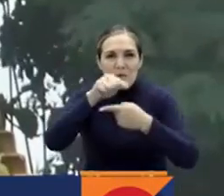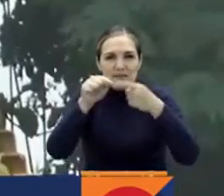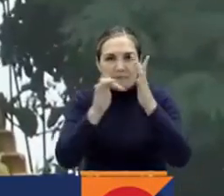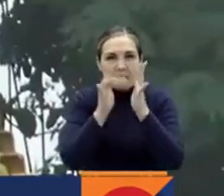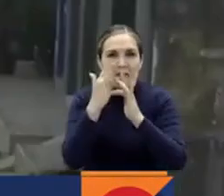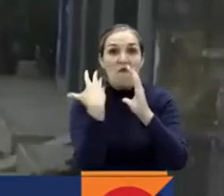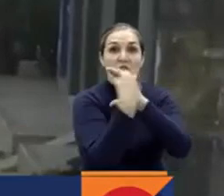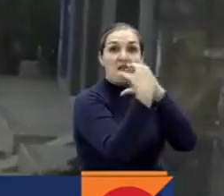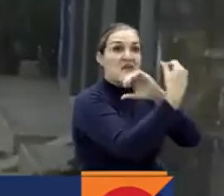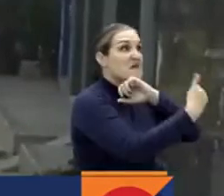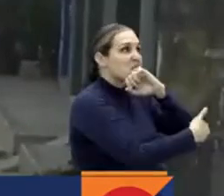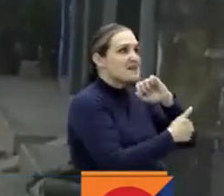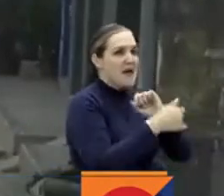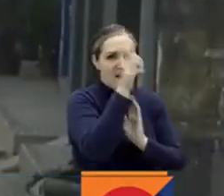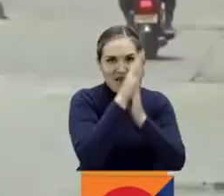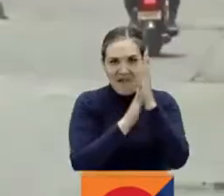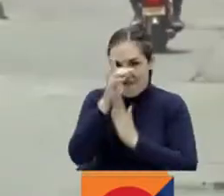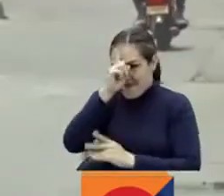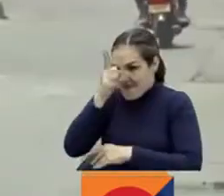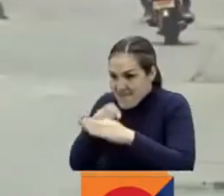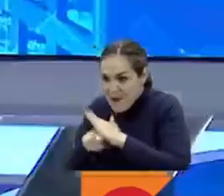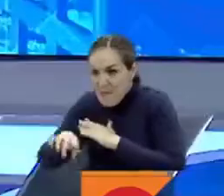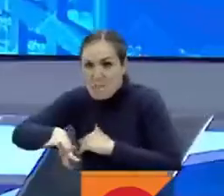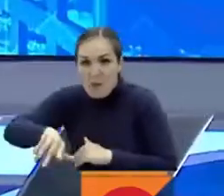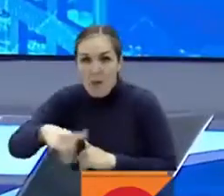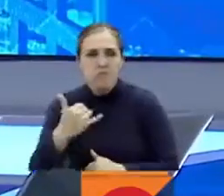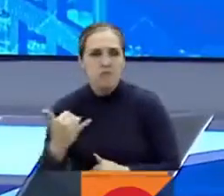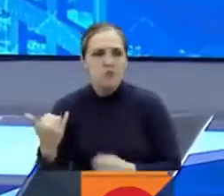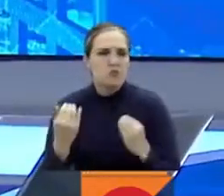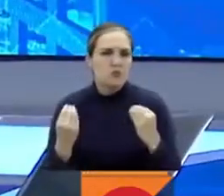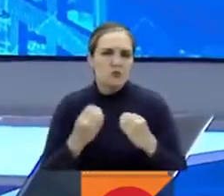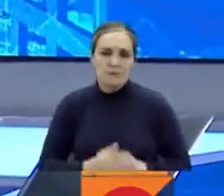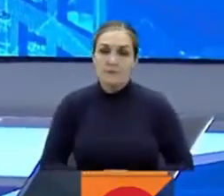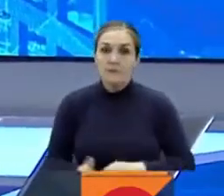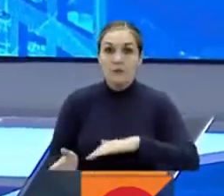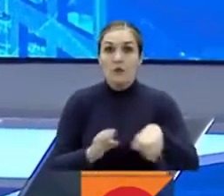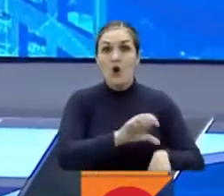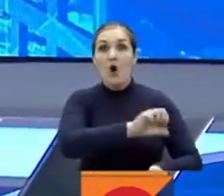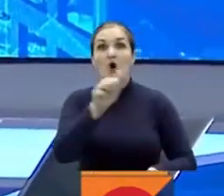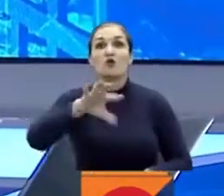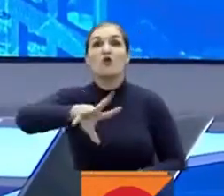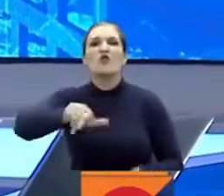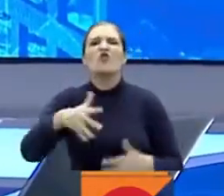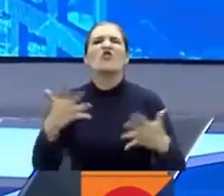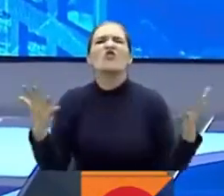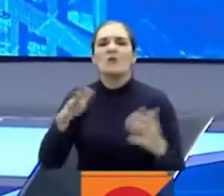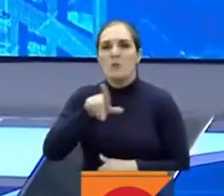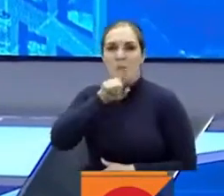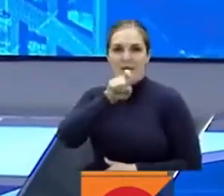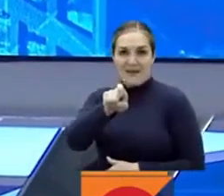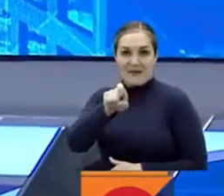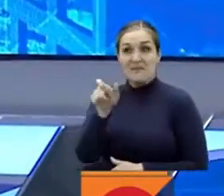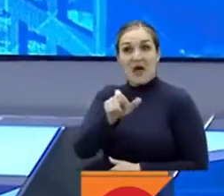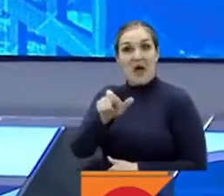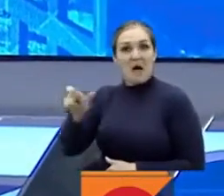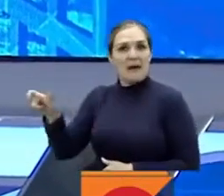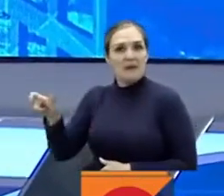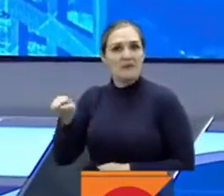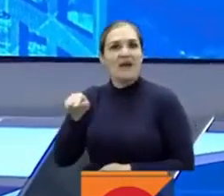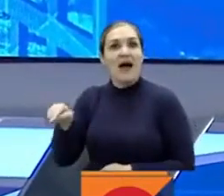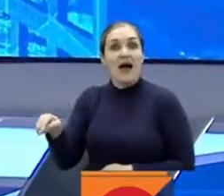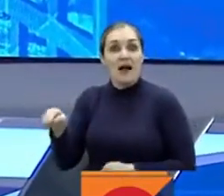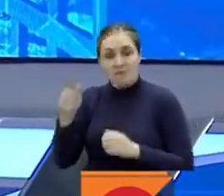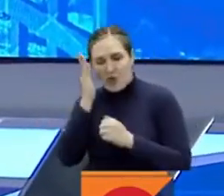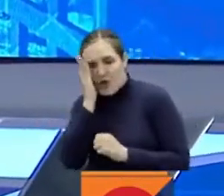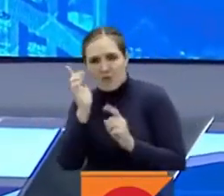ajeno aprovechan que las personas se van de vacaciones. En otro robo, esta vez en Bucaramanga, los ladrones estuvieron más despiertos y